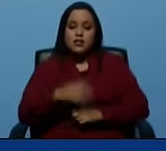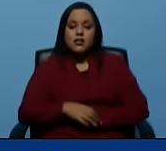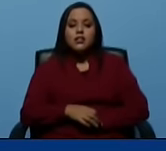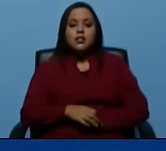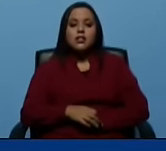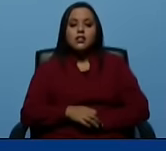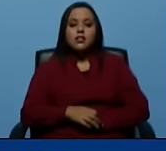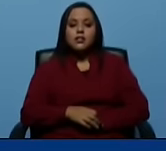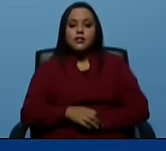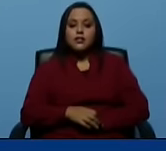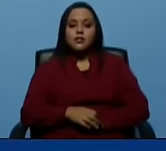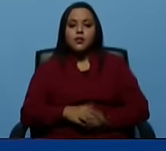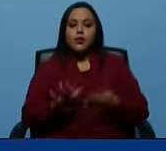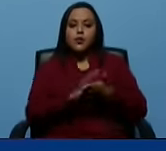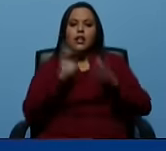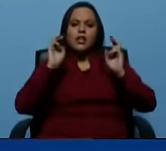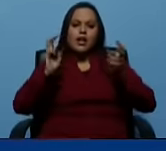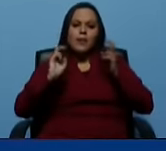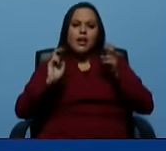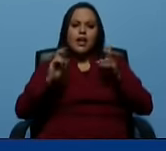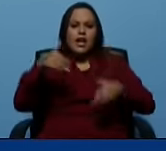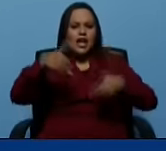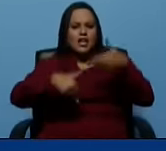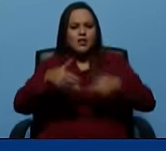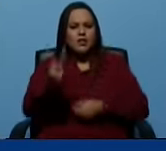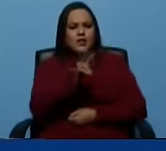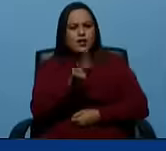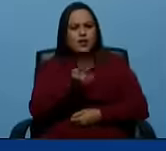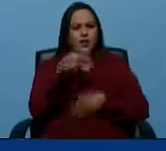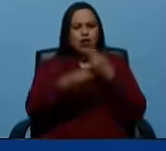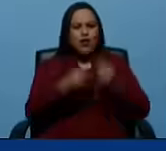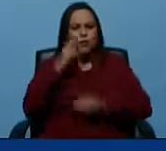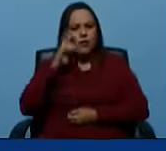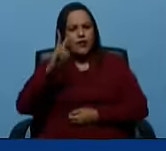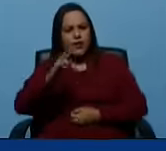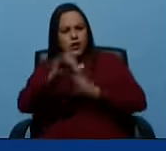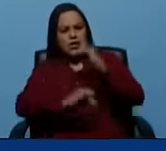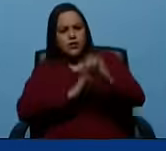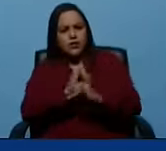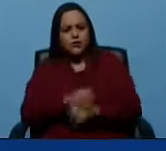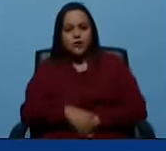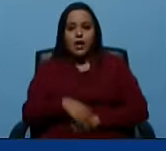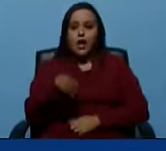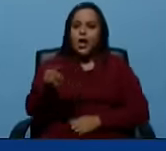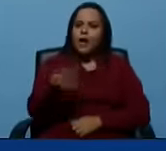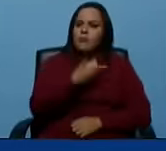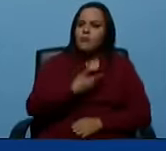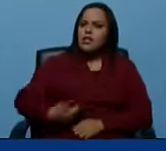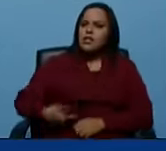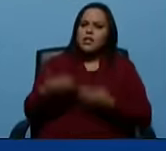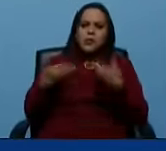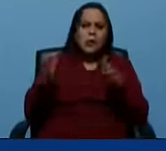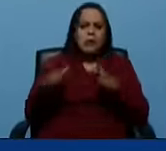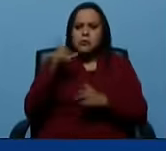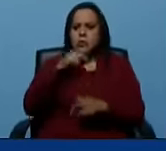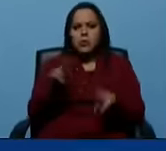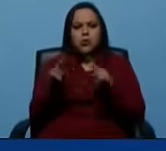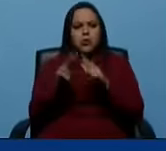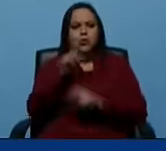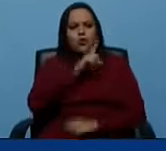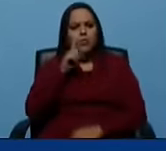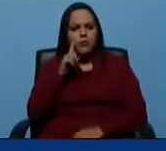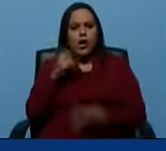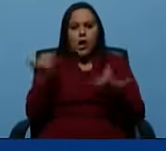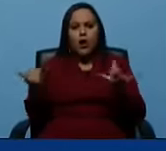aconteciendo respecto al tema de las elecciones en Venezuela desde afuera. Bueno, el presidente de Panamá, no me sé el nombre todavía, acaba de